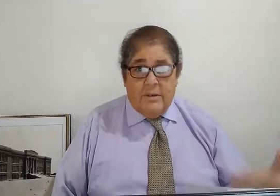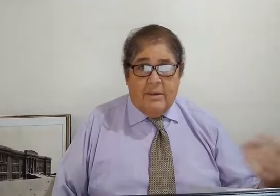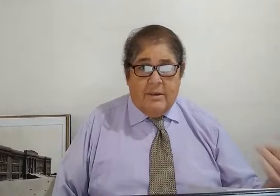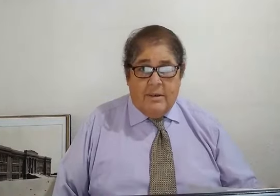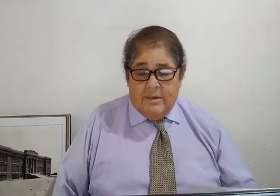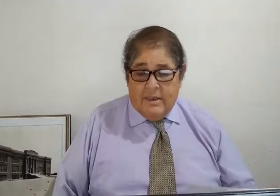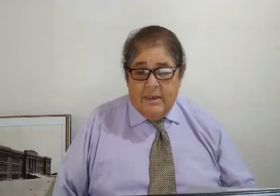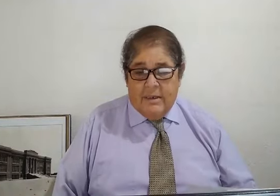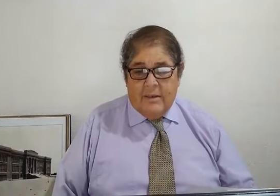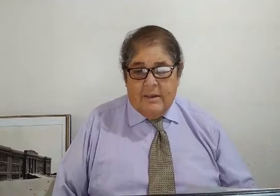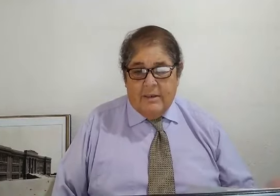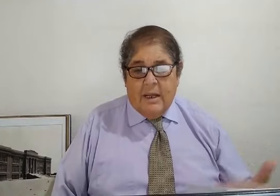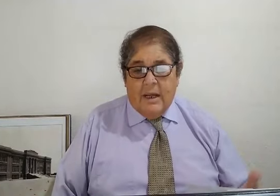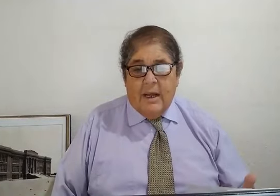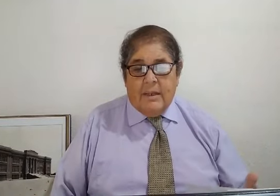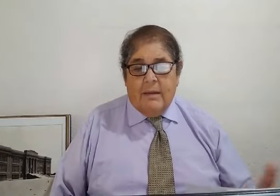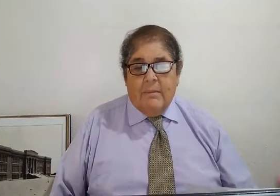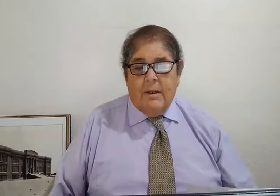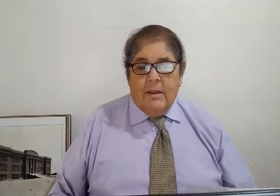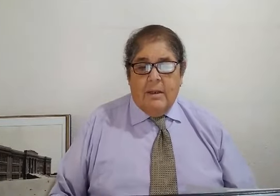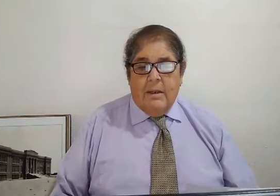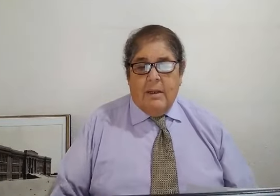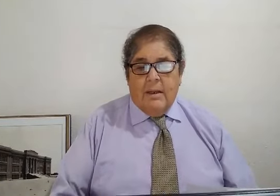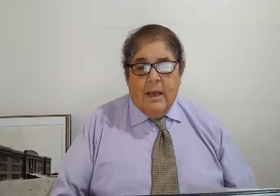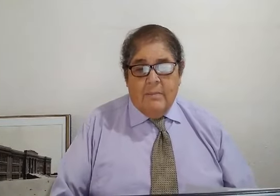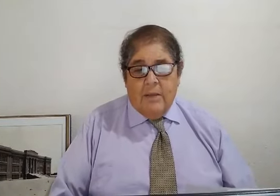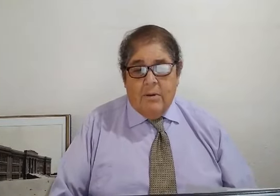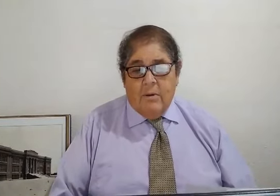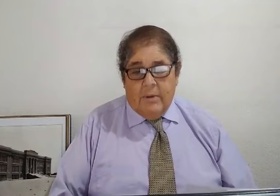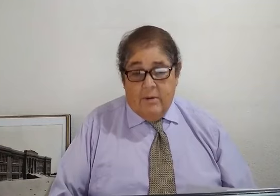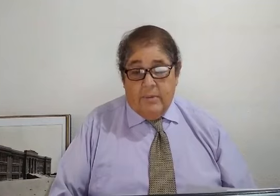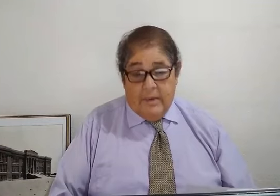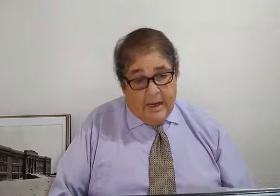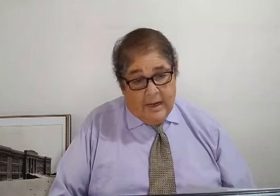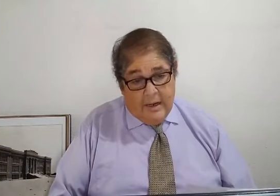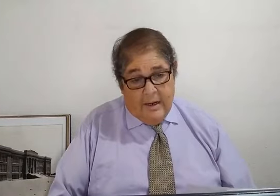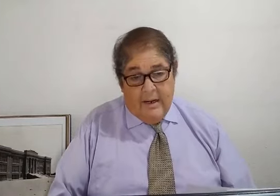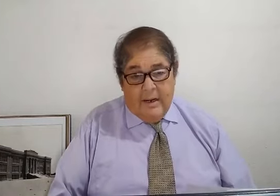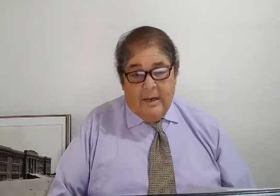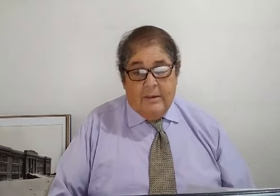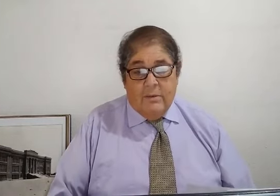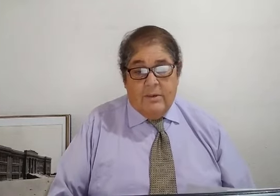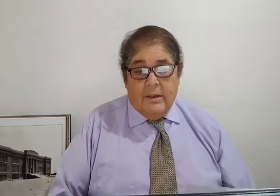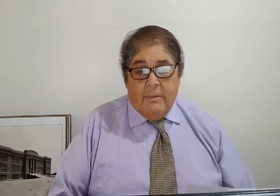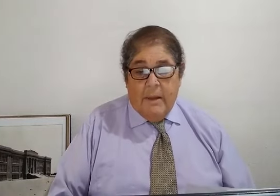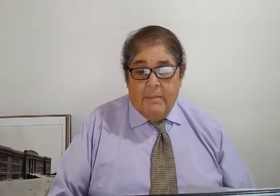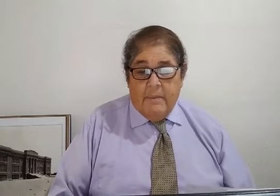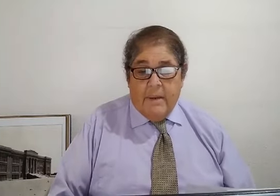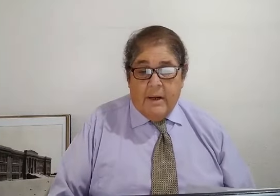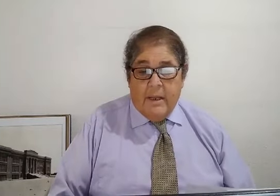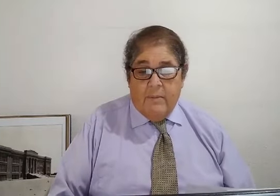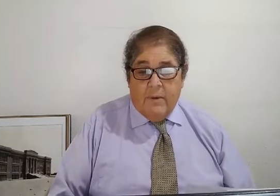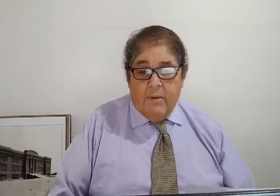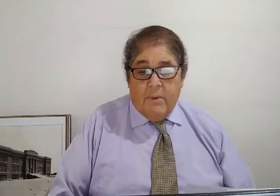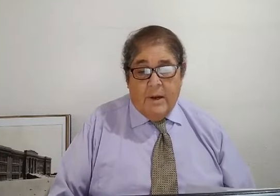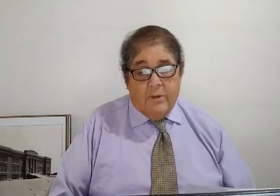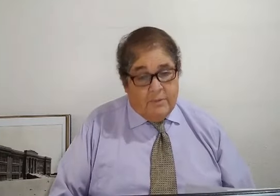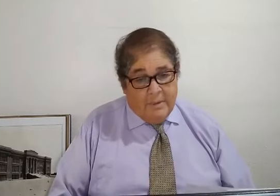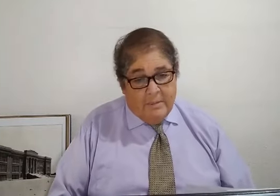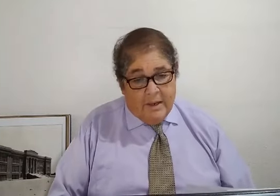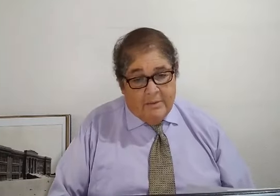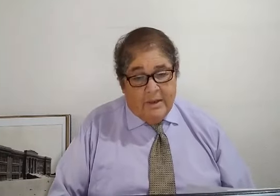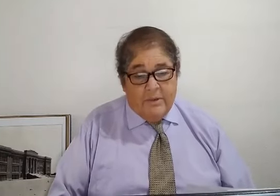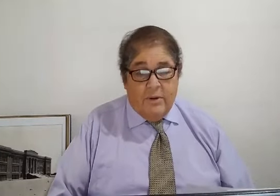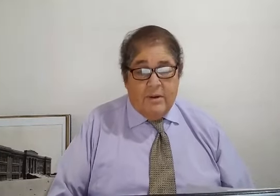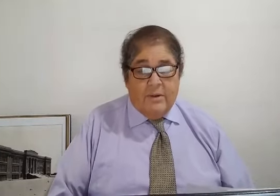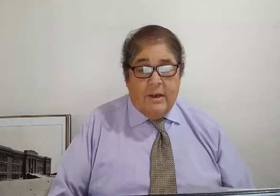versiones distintas de esta carta que ha enviado el gobierno federal. Las denuncias del PAN, PRI, PRD fueron por las dos